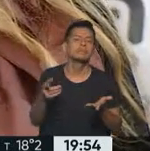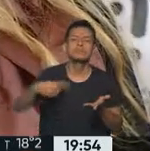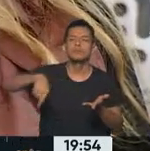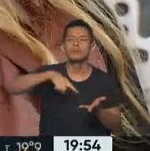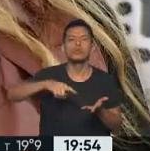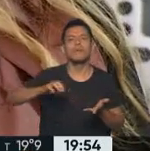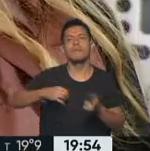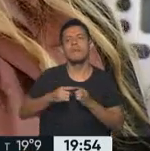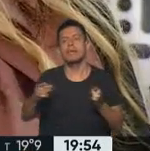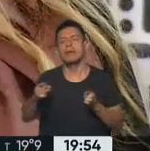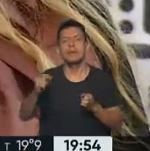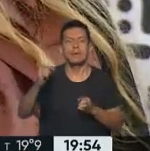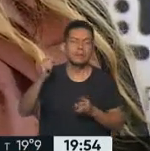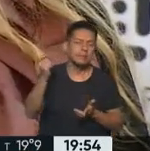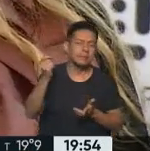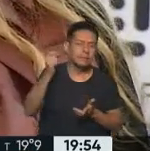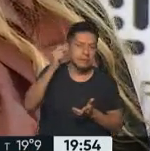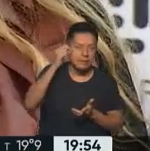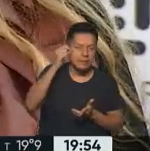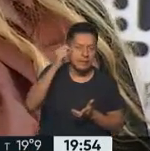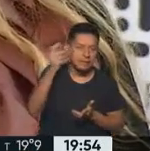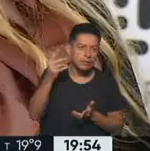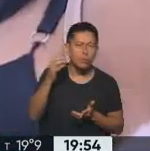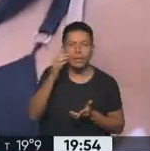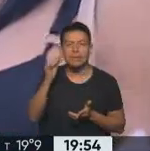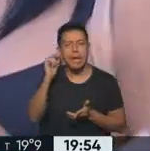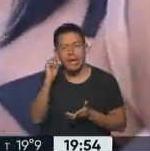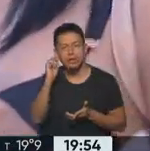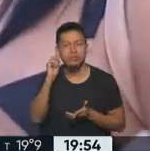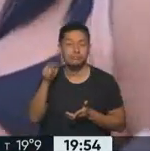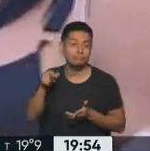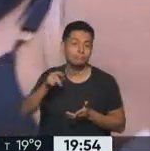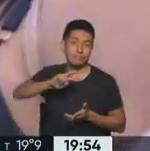de 35 a 40 años, las compañeras travestis trans.